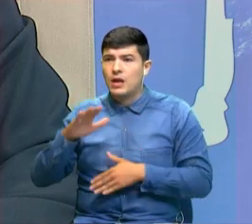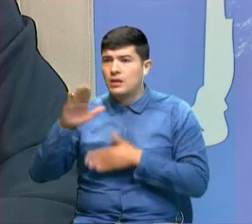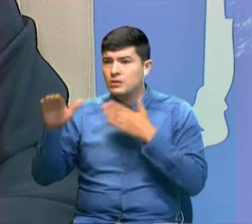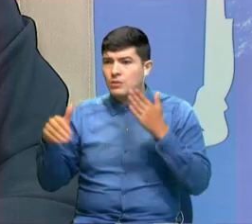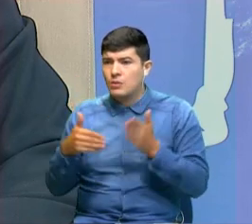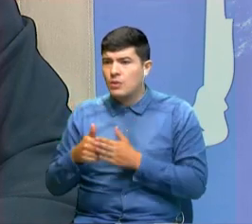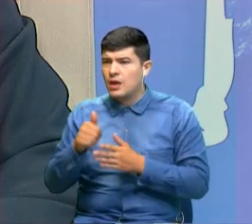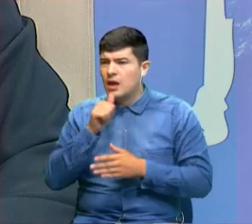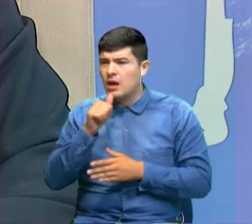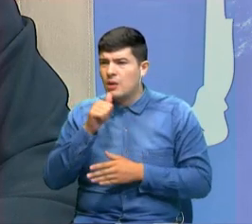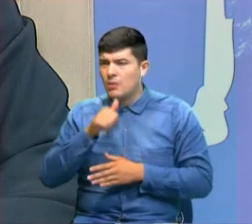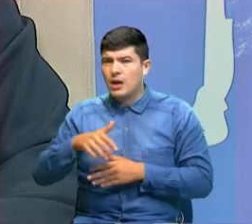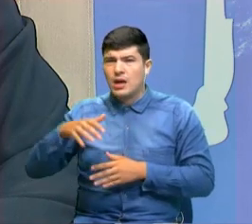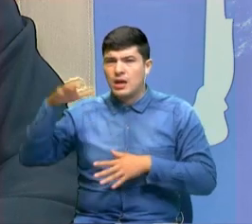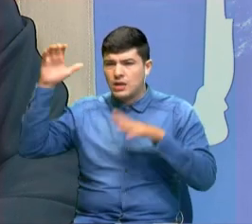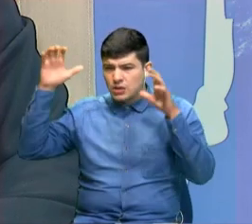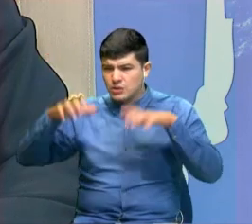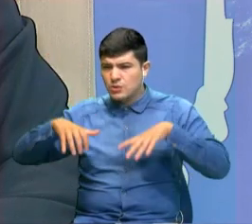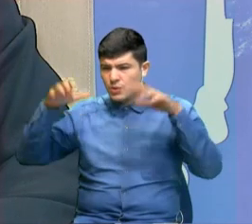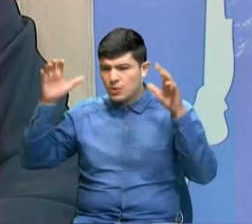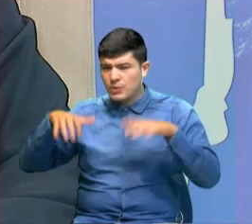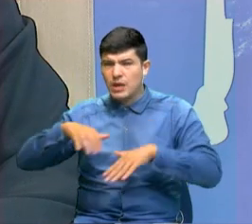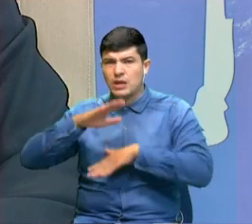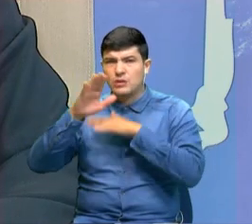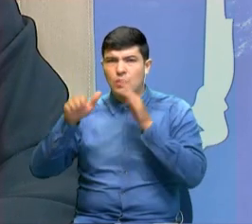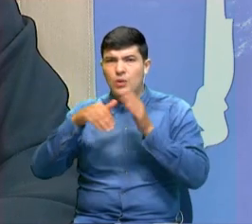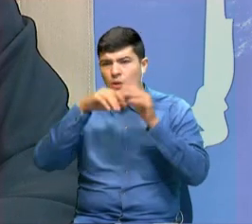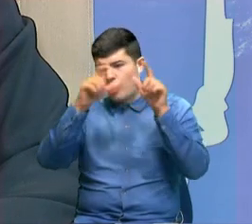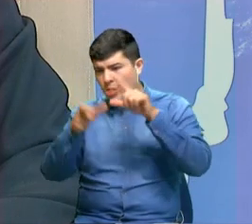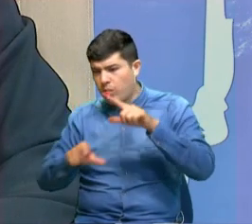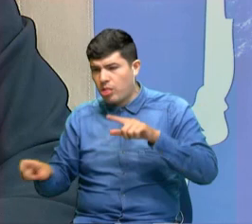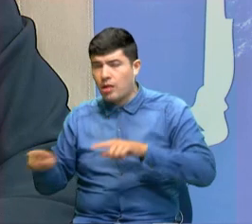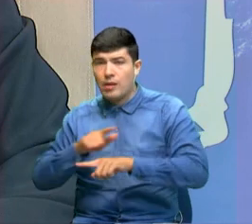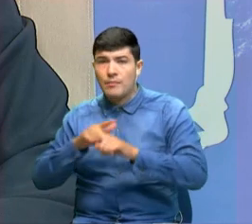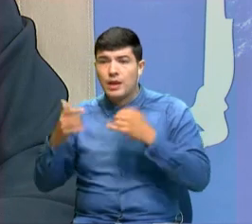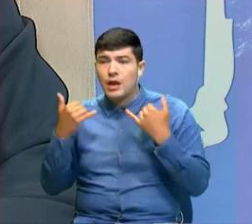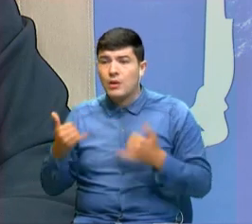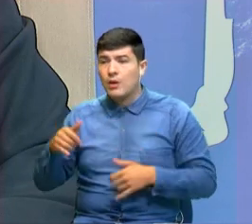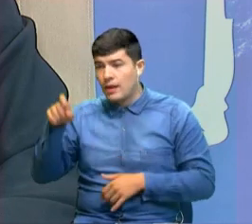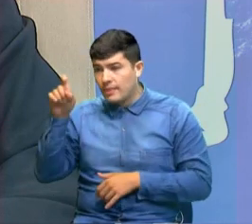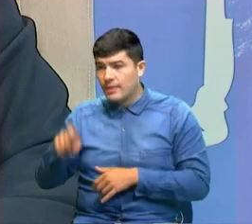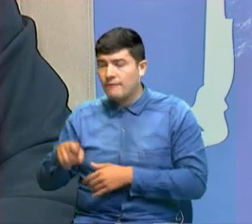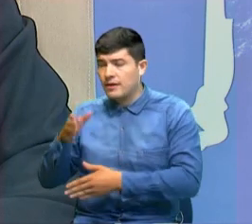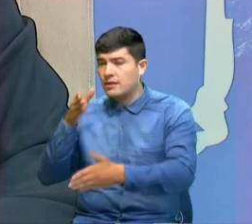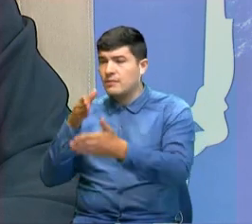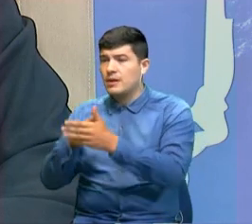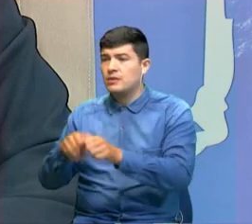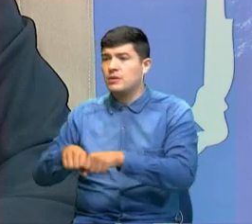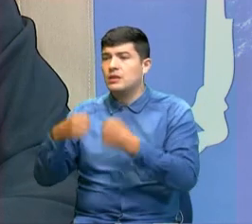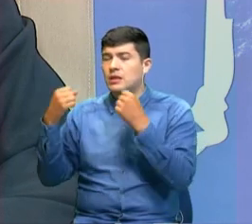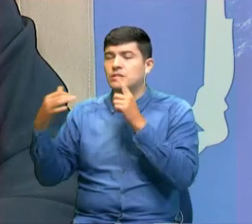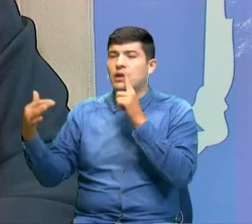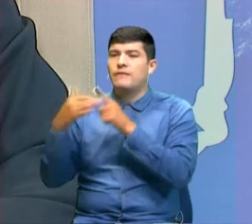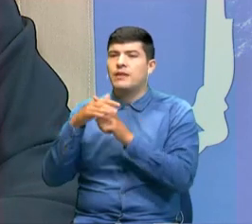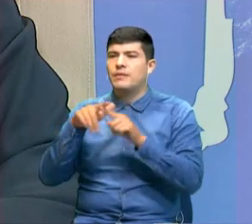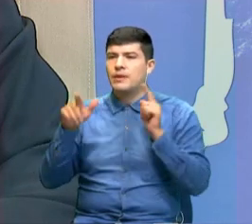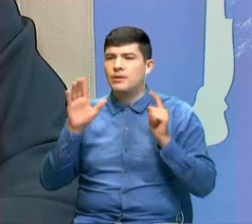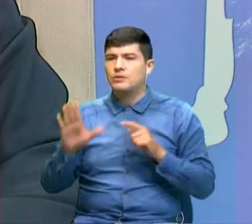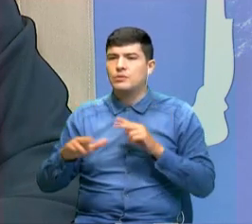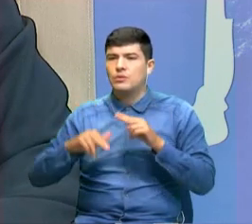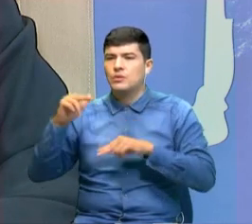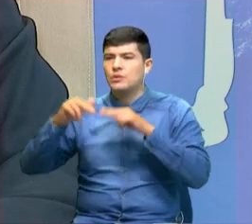piso, las aguas lluvias, todo al primer piso. Y dice, no, usted tiene que solo demandarla por daños y perjuicios. Y esa construcción siguió